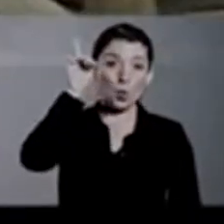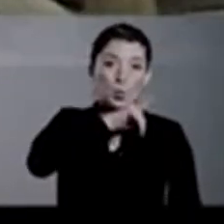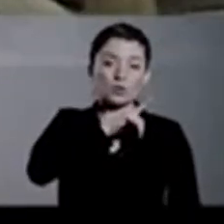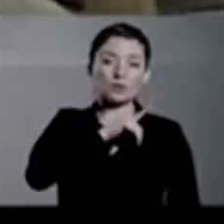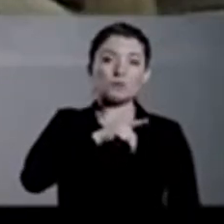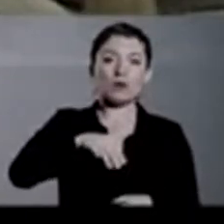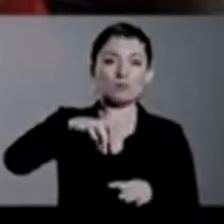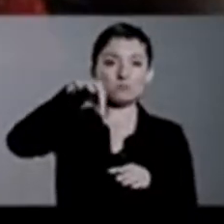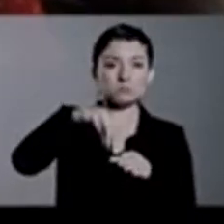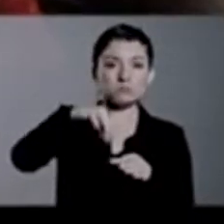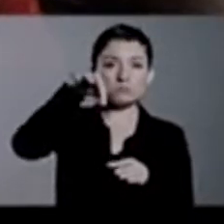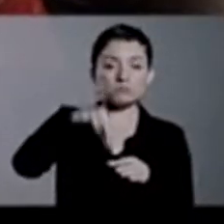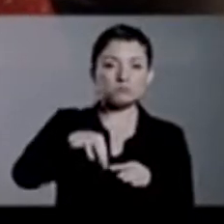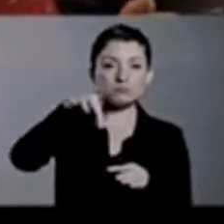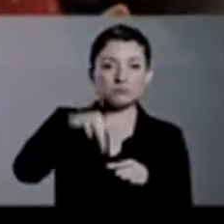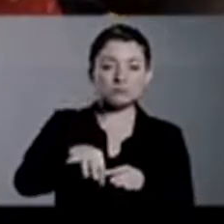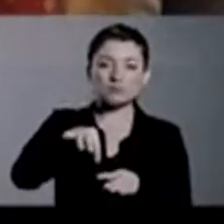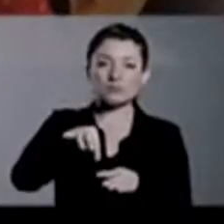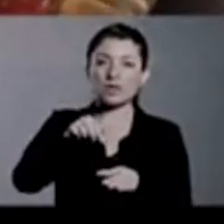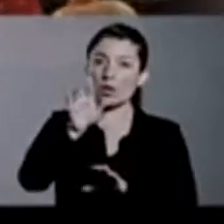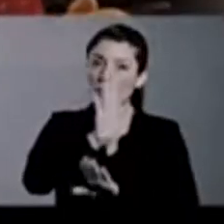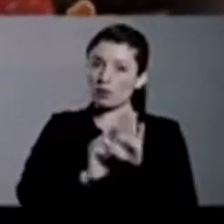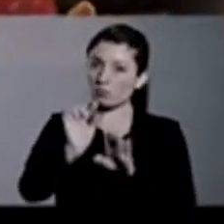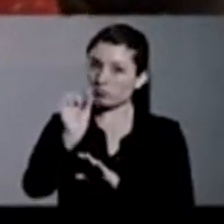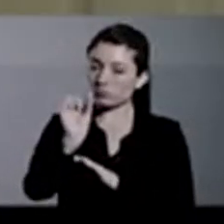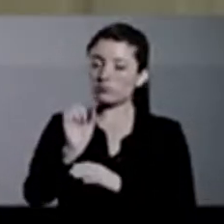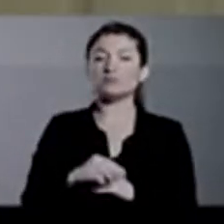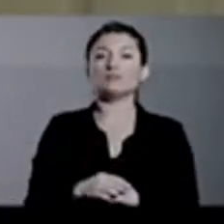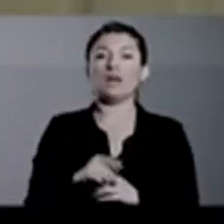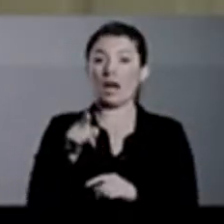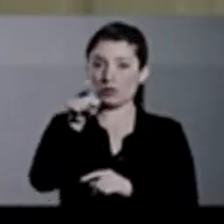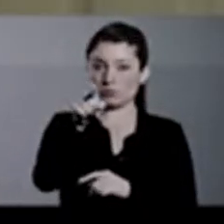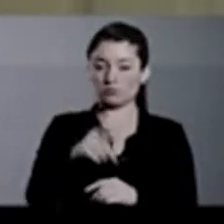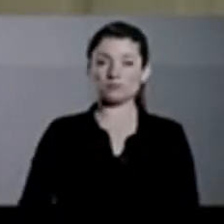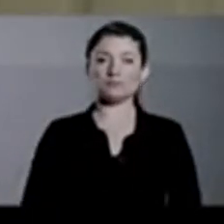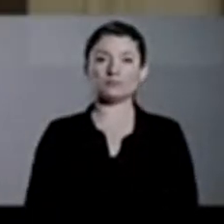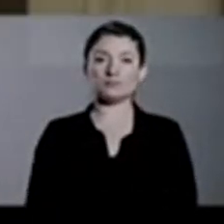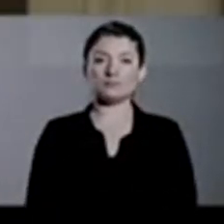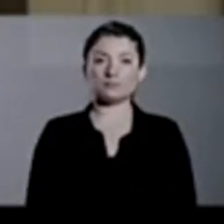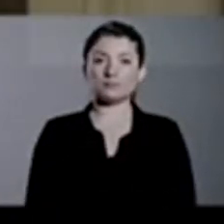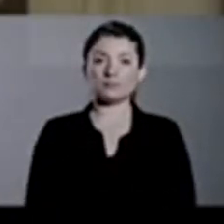Entonces, lo último que hacemos, mojamos un poquito este pincel, pero no mucho. Ahora tú.